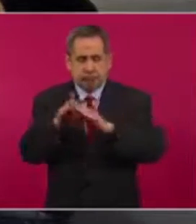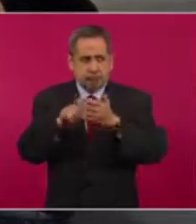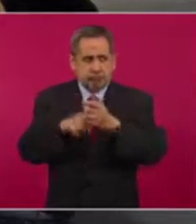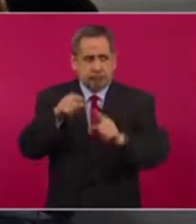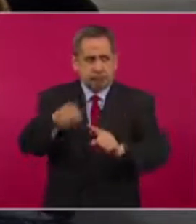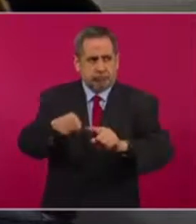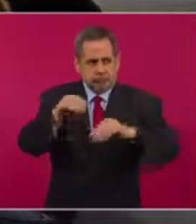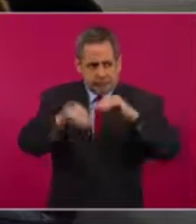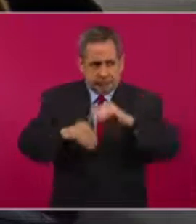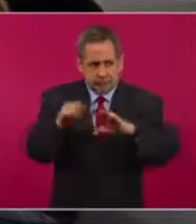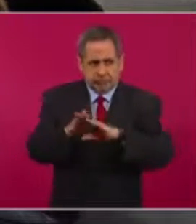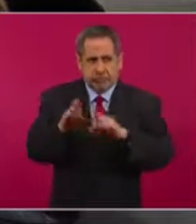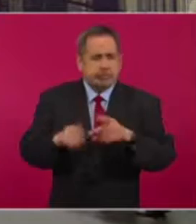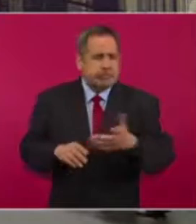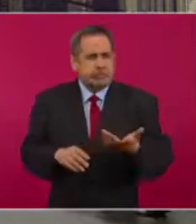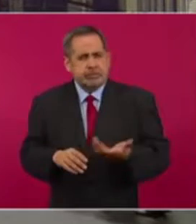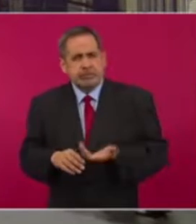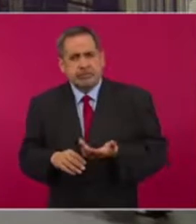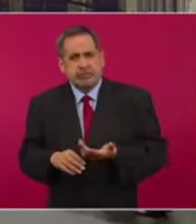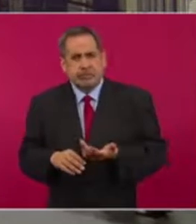obra de infraestructura.